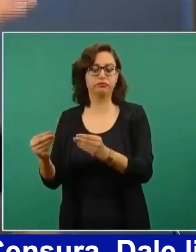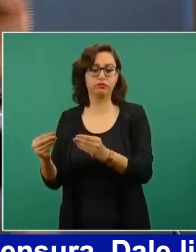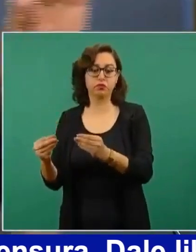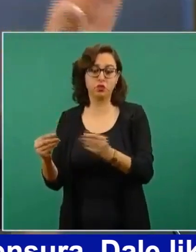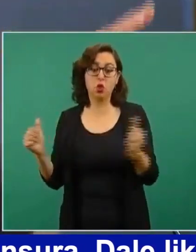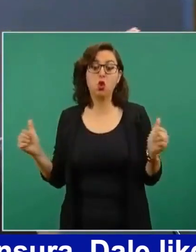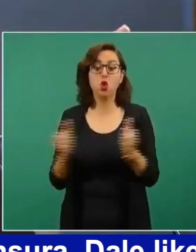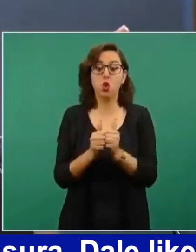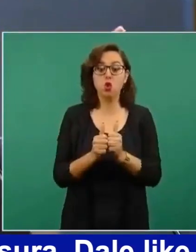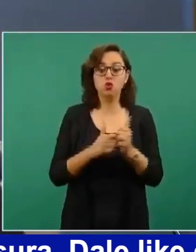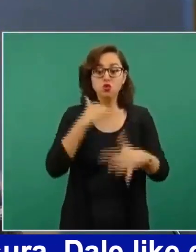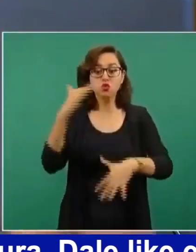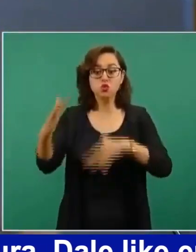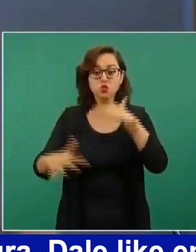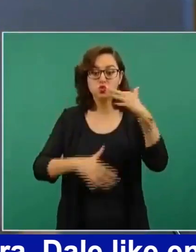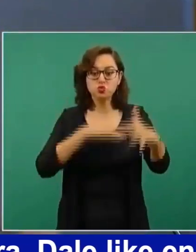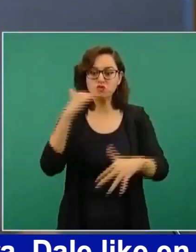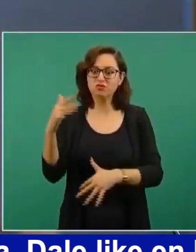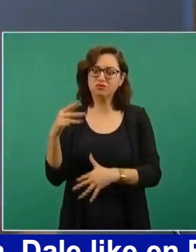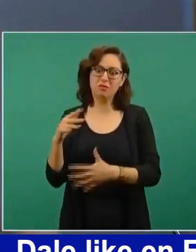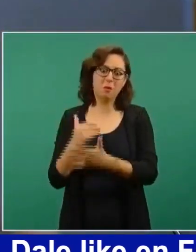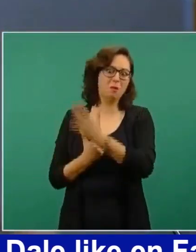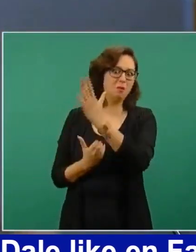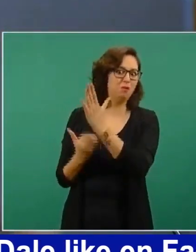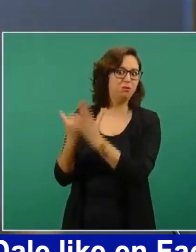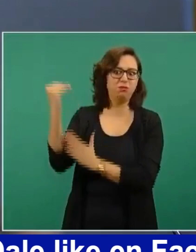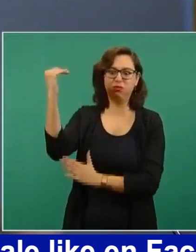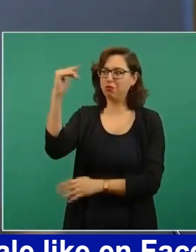Eso está demostrado.